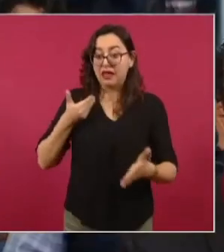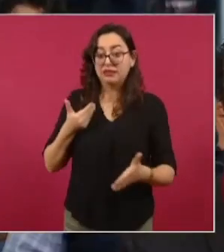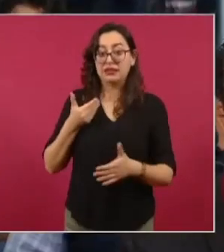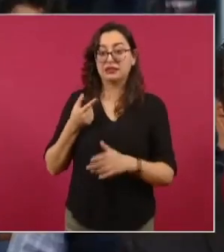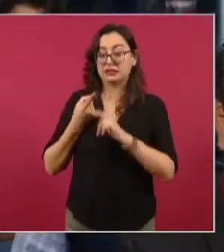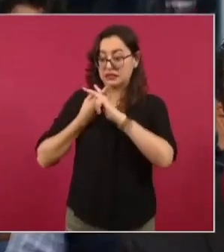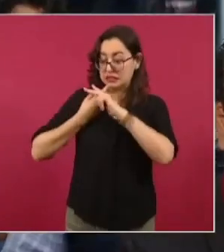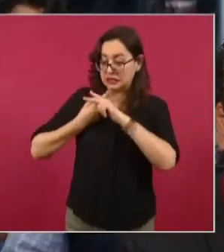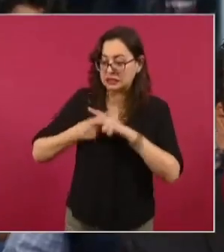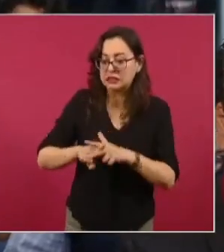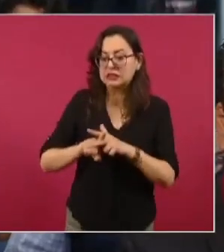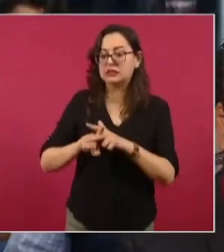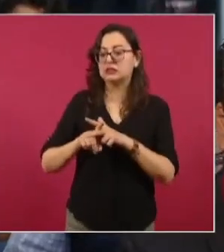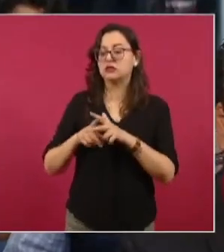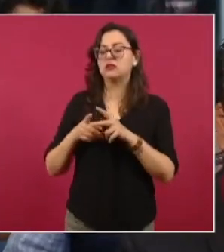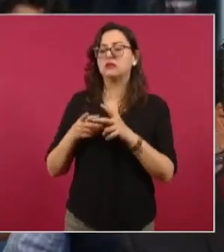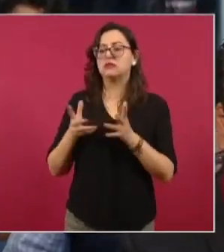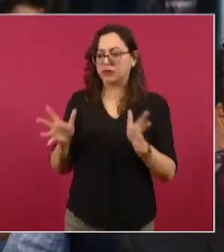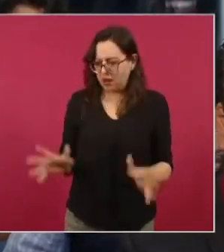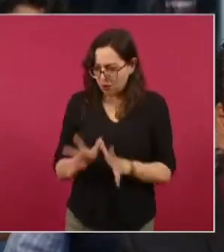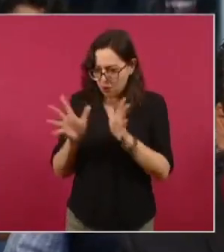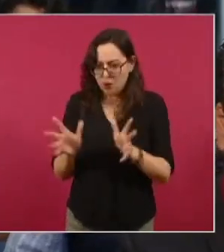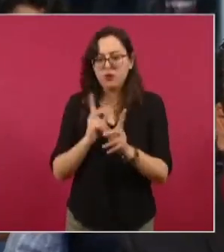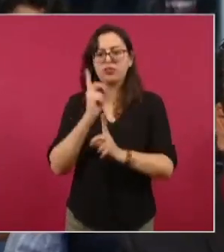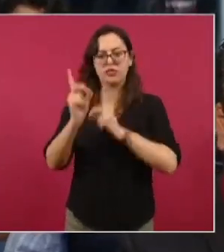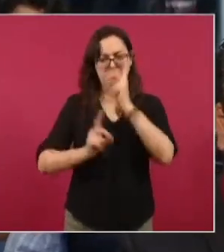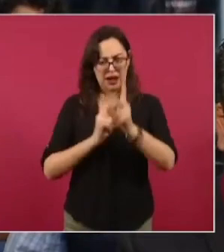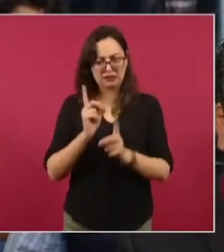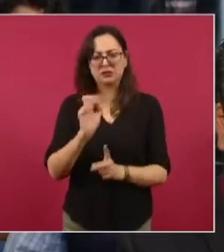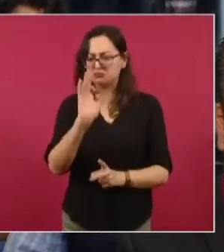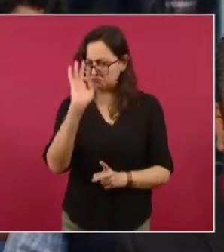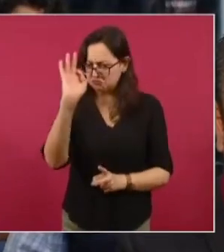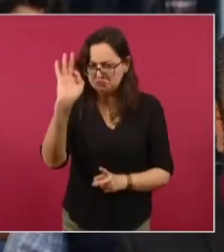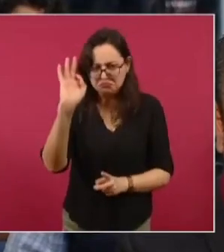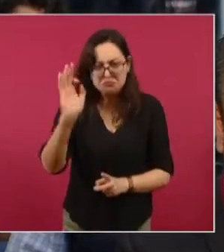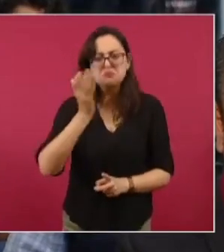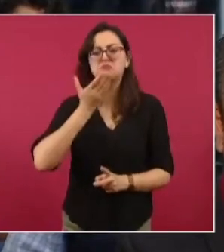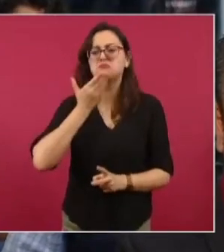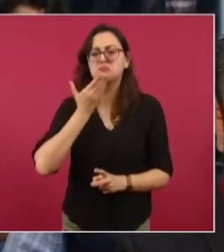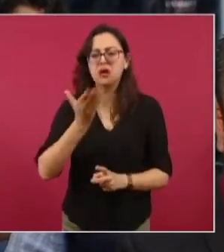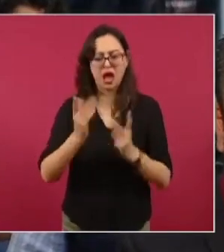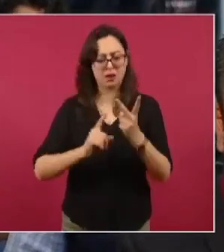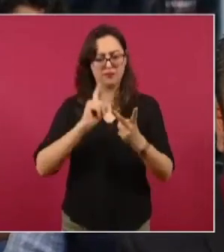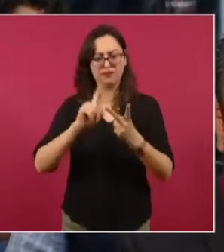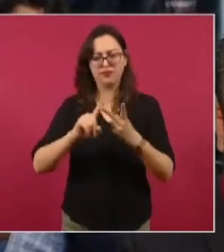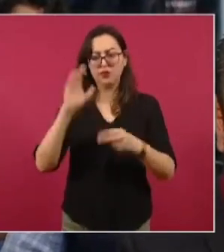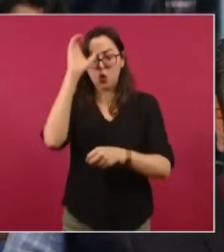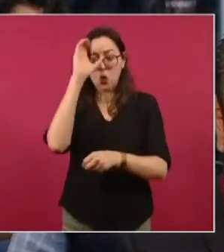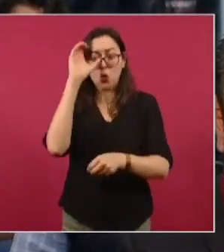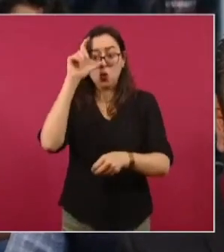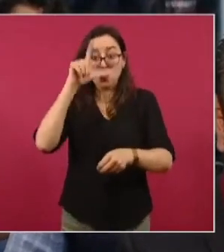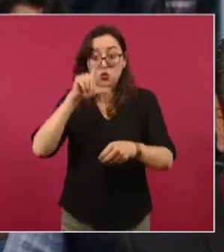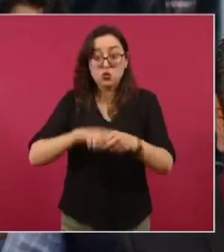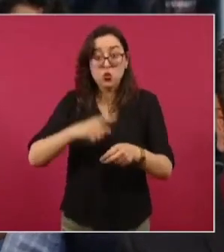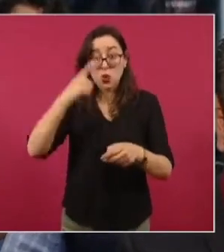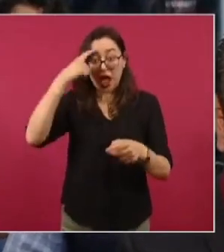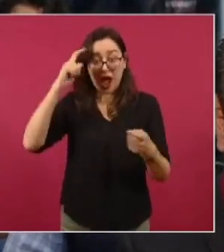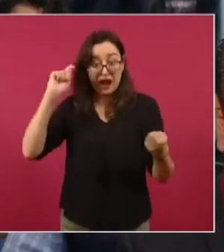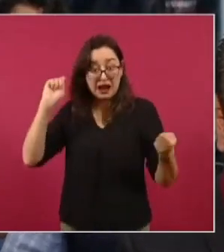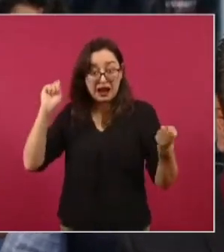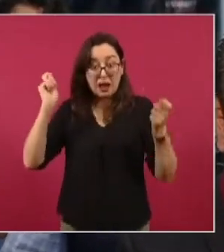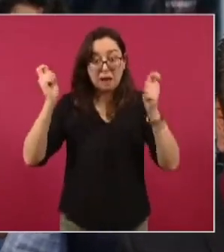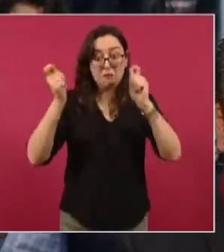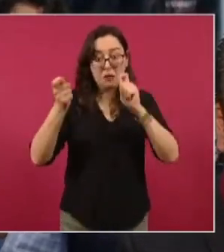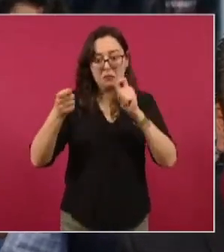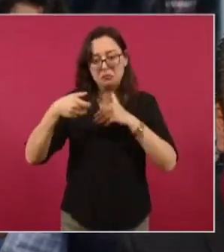hay que apoyar el deporte lo está haciendo bien hay que apoyar la cultura porque los cambios culturales tardan 6 8, 10 años en realizarse